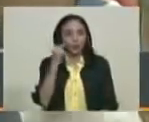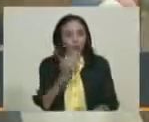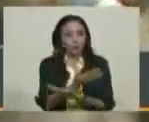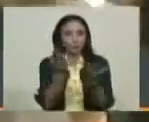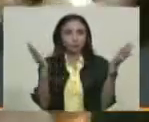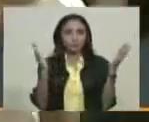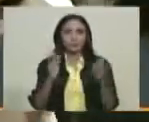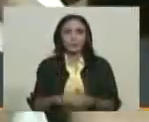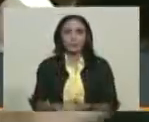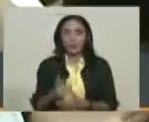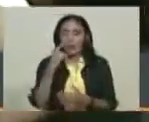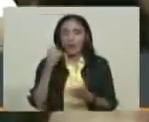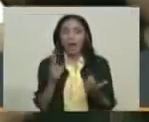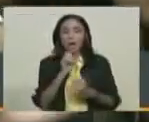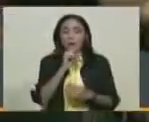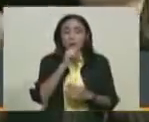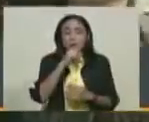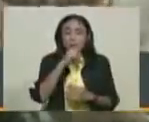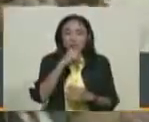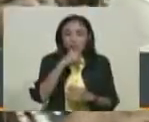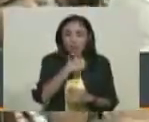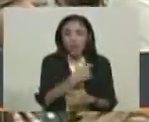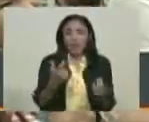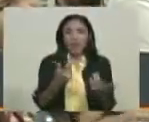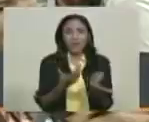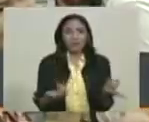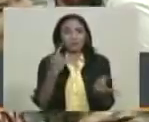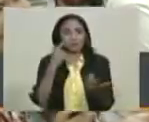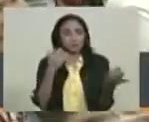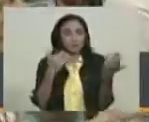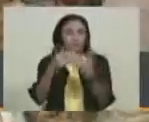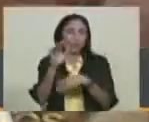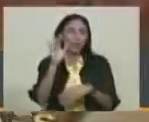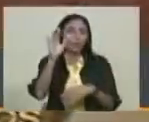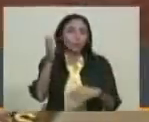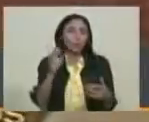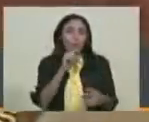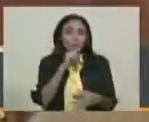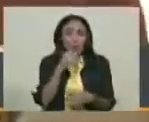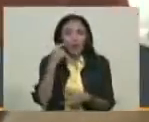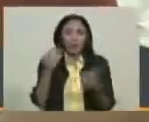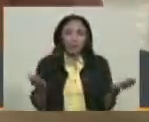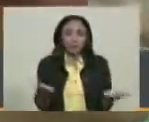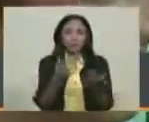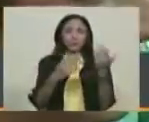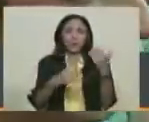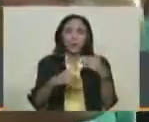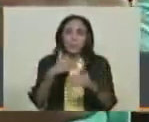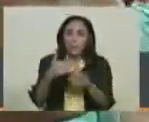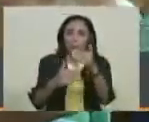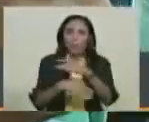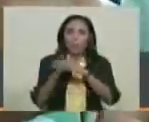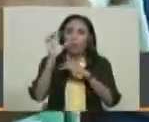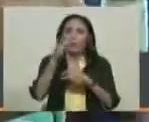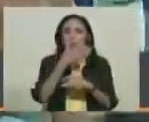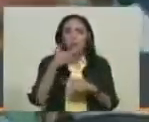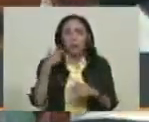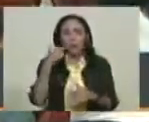Veremos cómo nos ponemos viejitos, construyendo la patria buena, la patria bonita, la patria grande, muchachos y